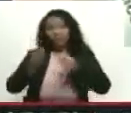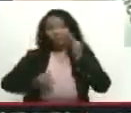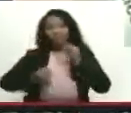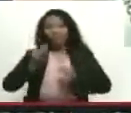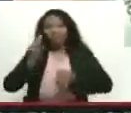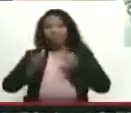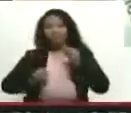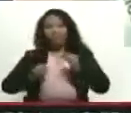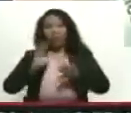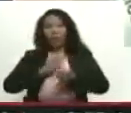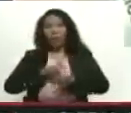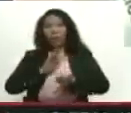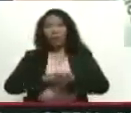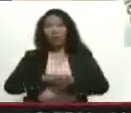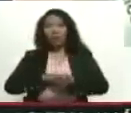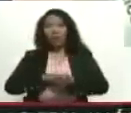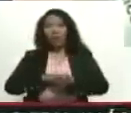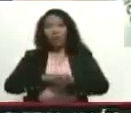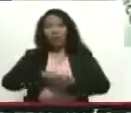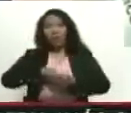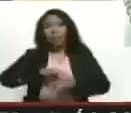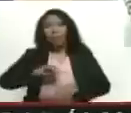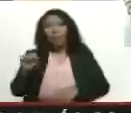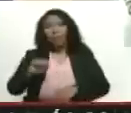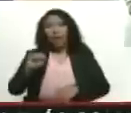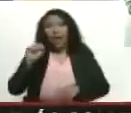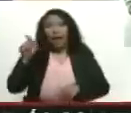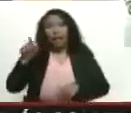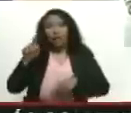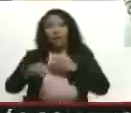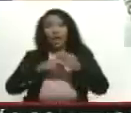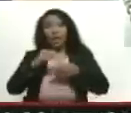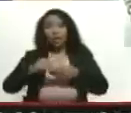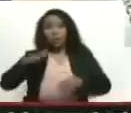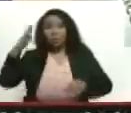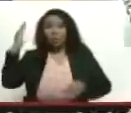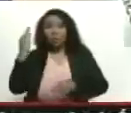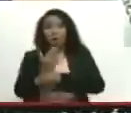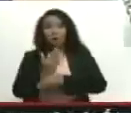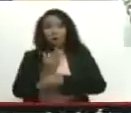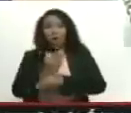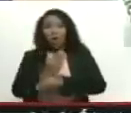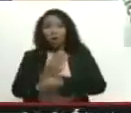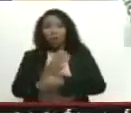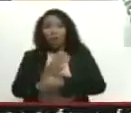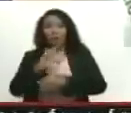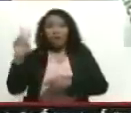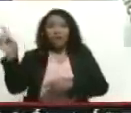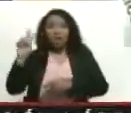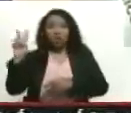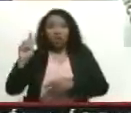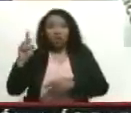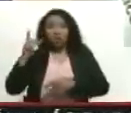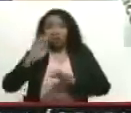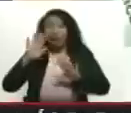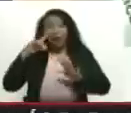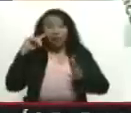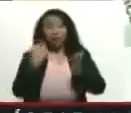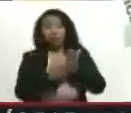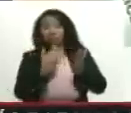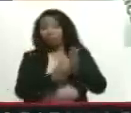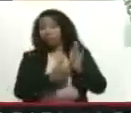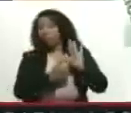hubo excesos policiales que fueron totalmente castigados por el Estado venezolano. Ya están las pruebas. Más